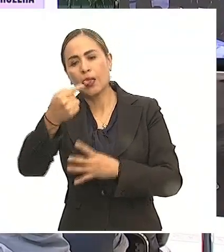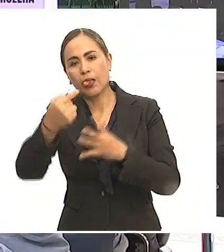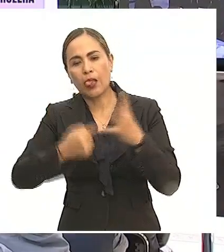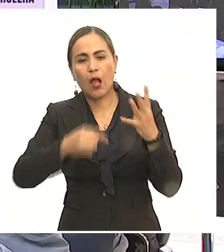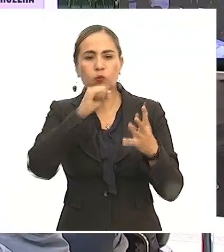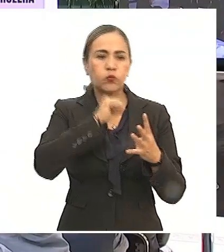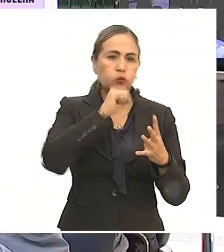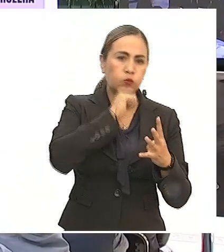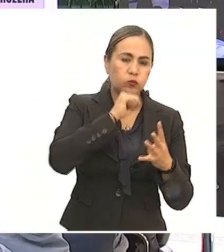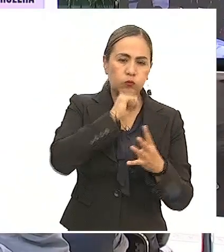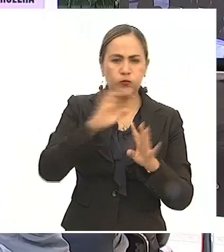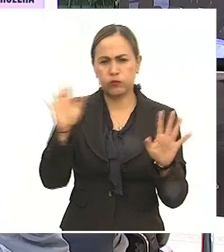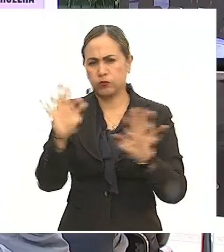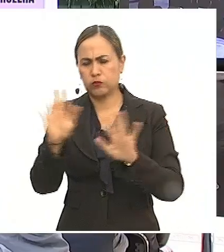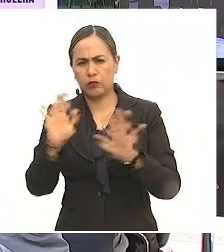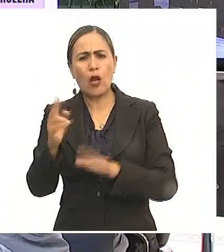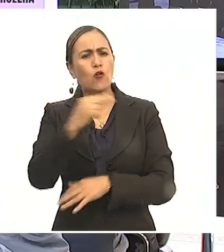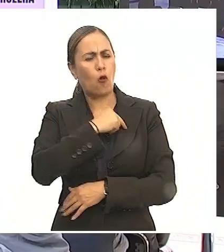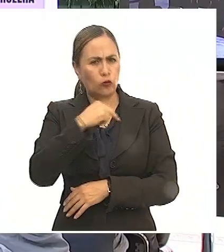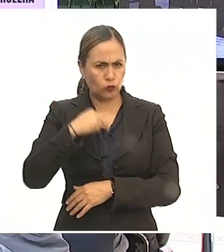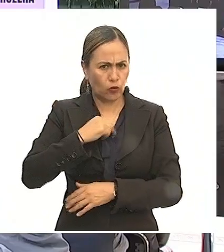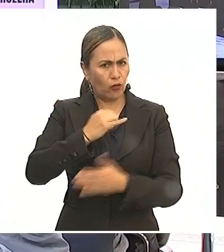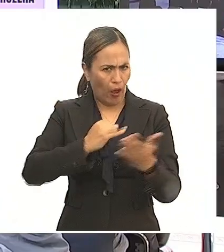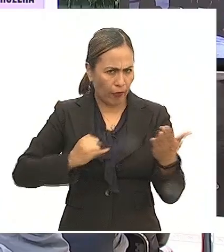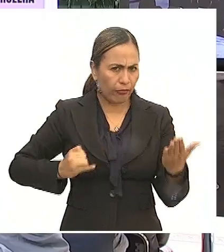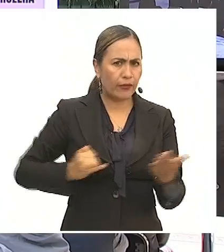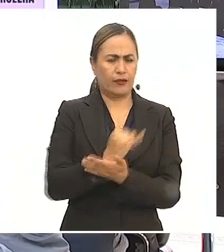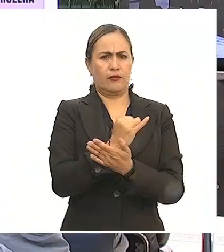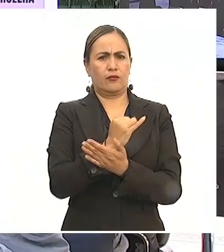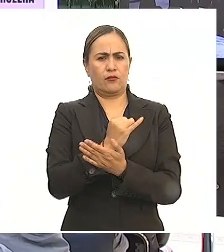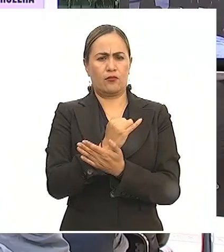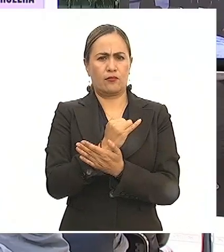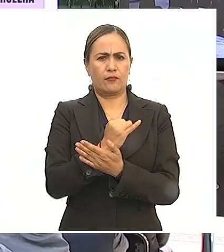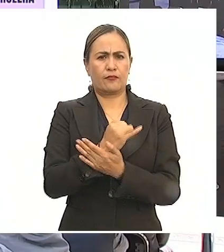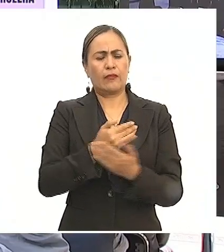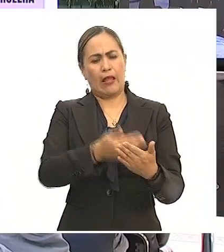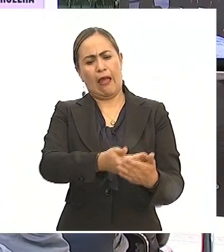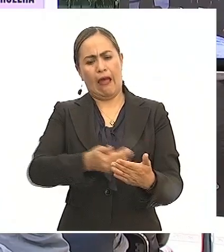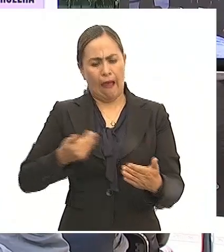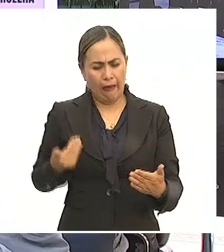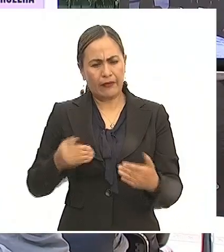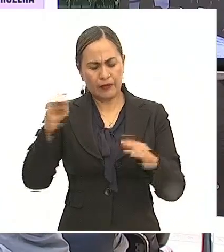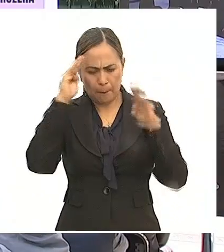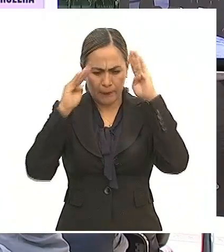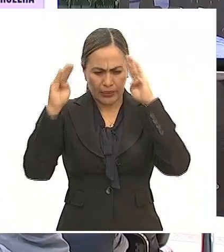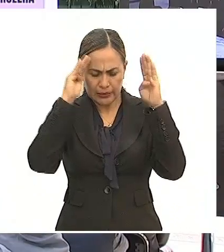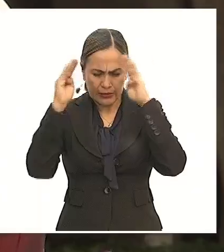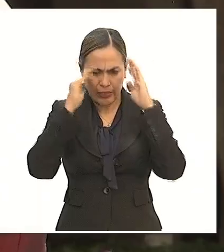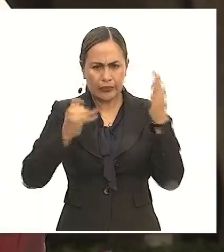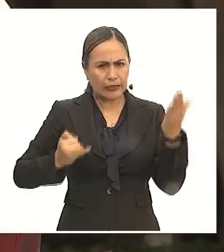Son decisiones que debemos tomar de manera autónoma,